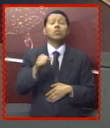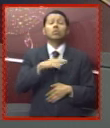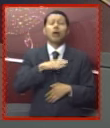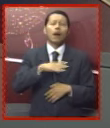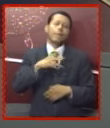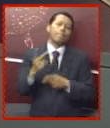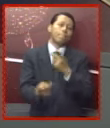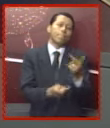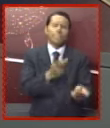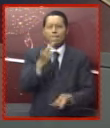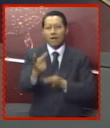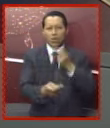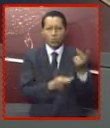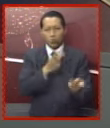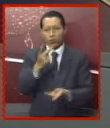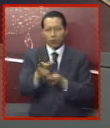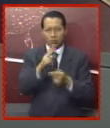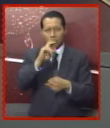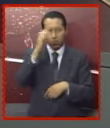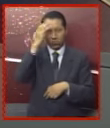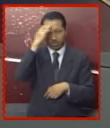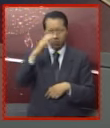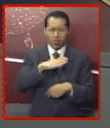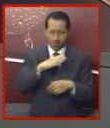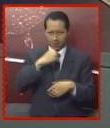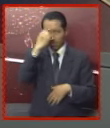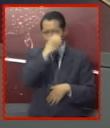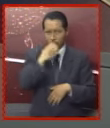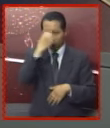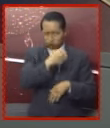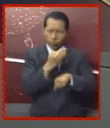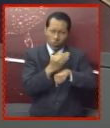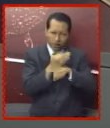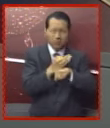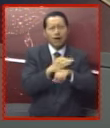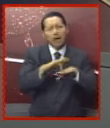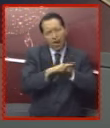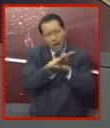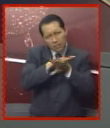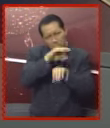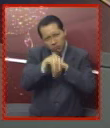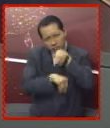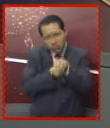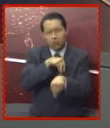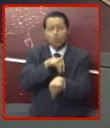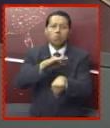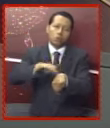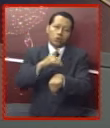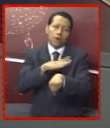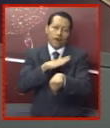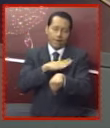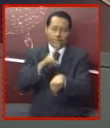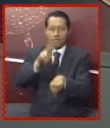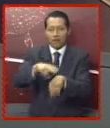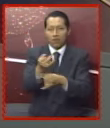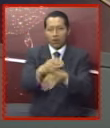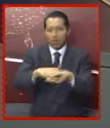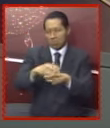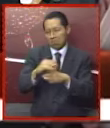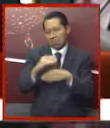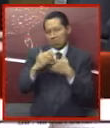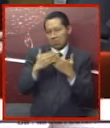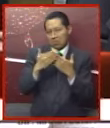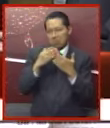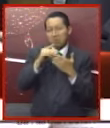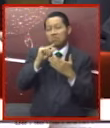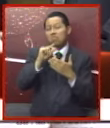ronda de preguntas. Al reconocer que la evaluación está en una etapa de ajustes y a pesar de que hay poca información sobre la propuesta